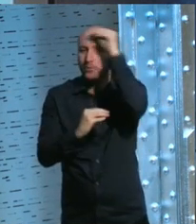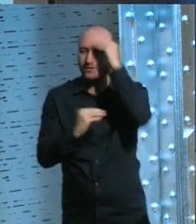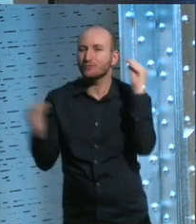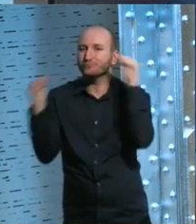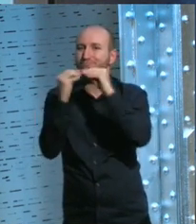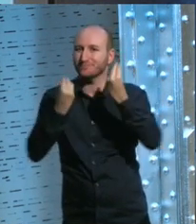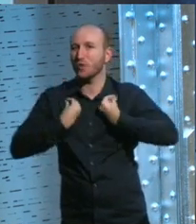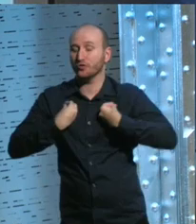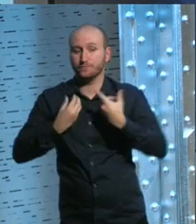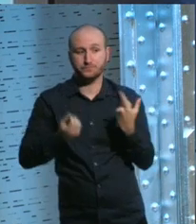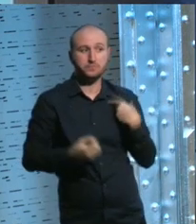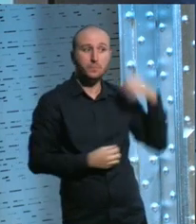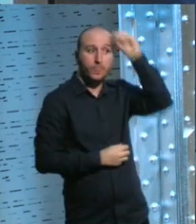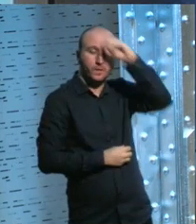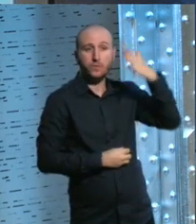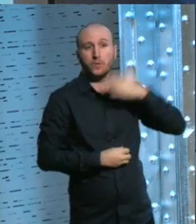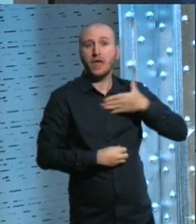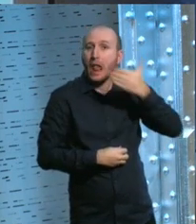Para mí, el